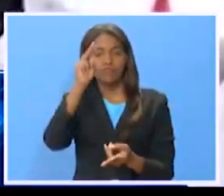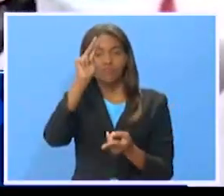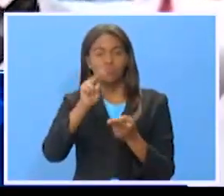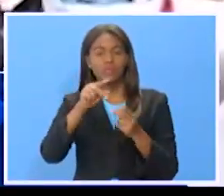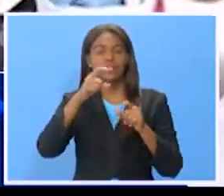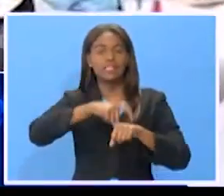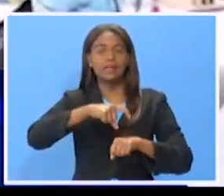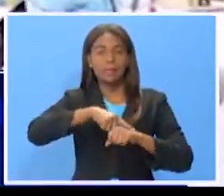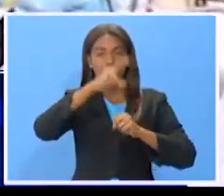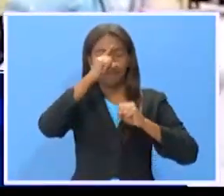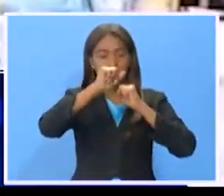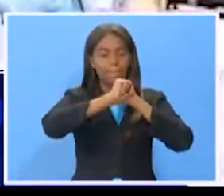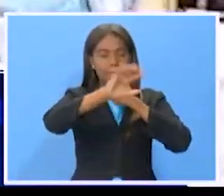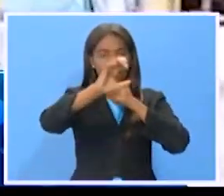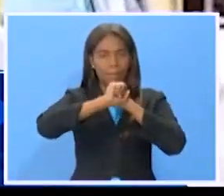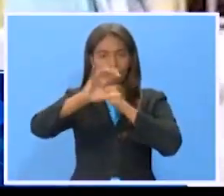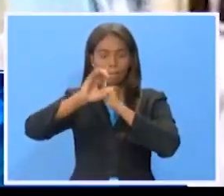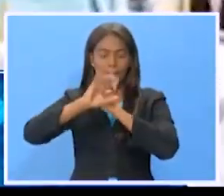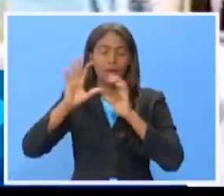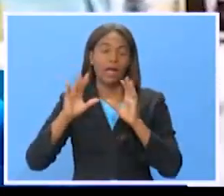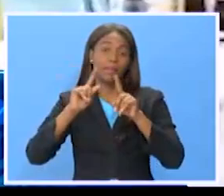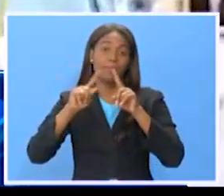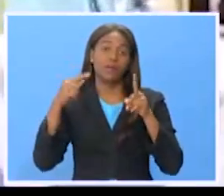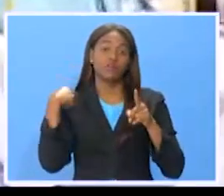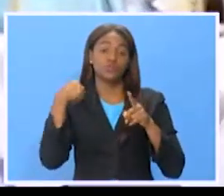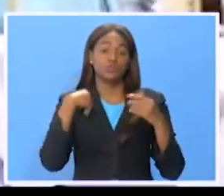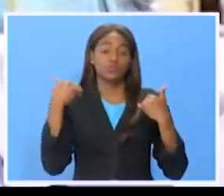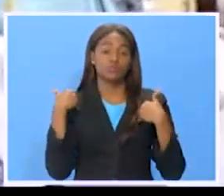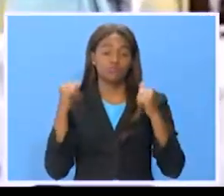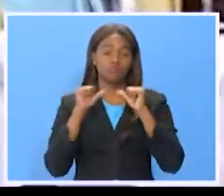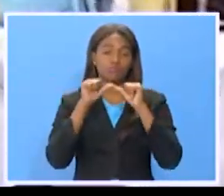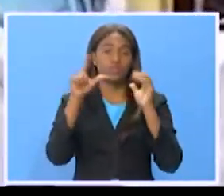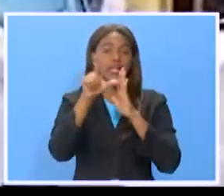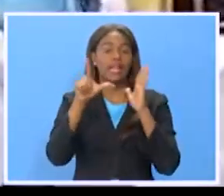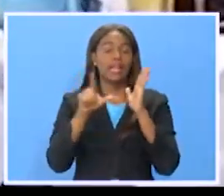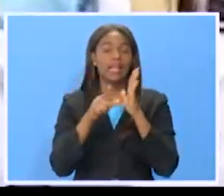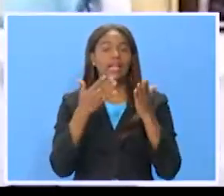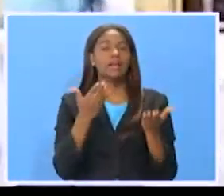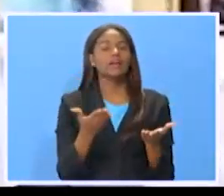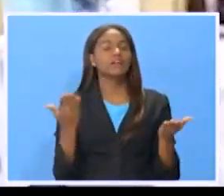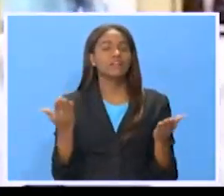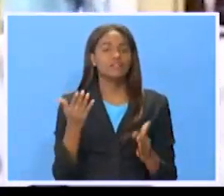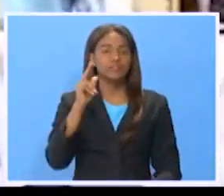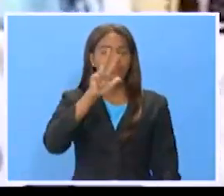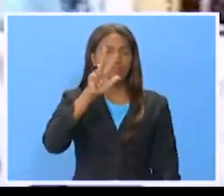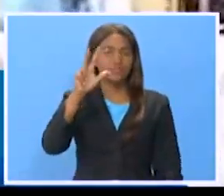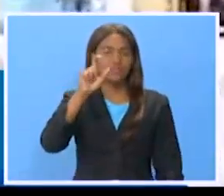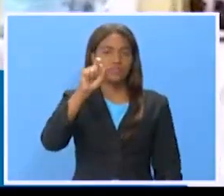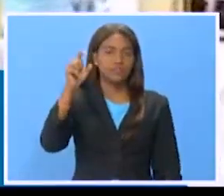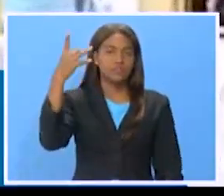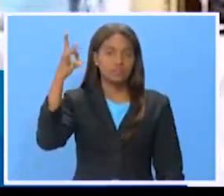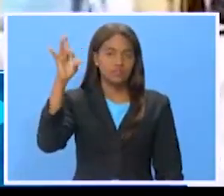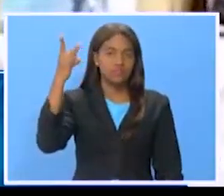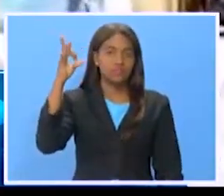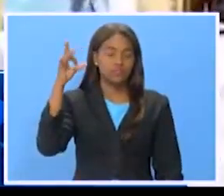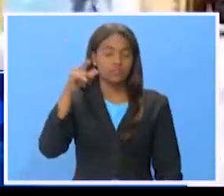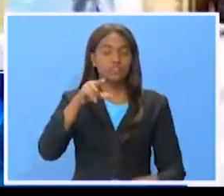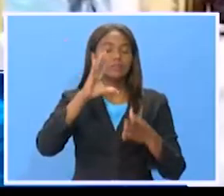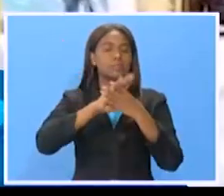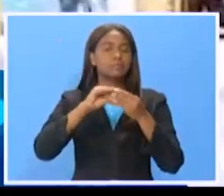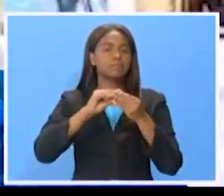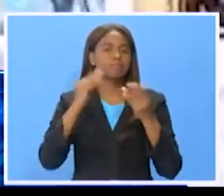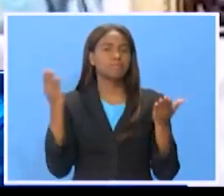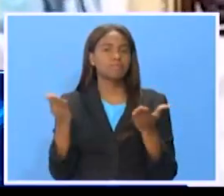de campaña. Pero tenemos en vigencia la ley todavía 3318 que